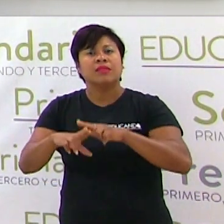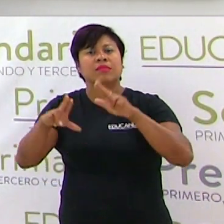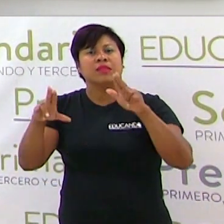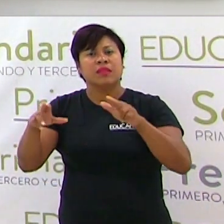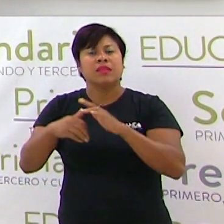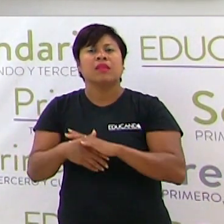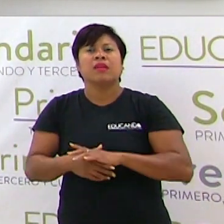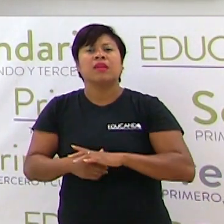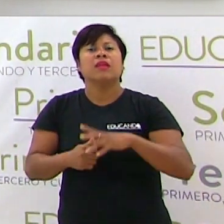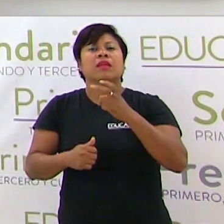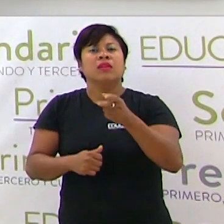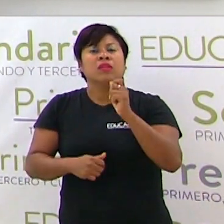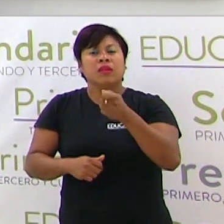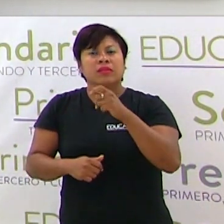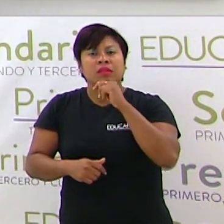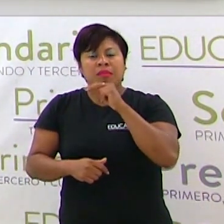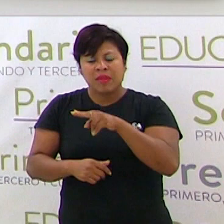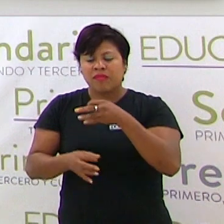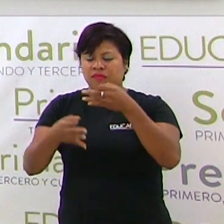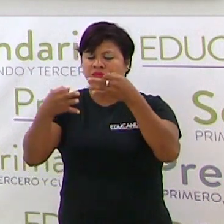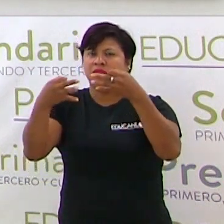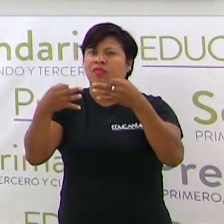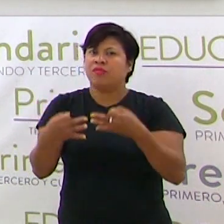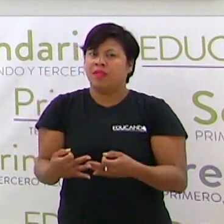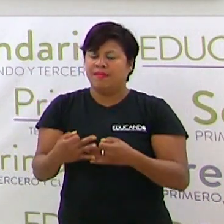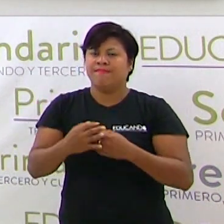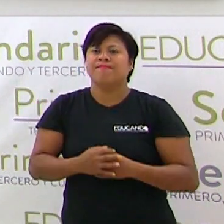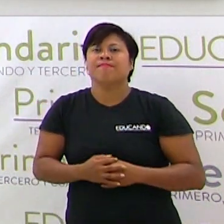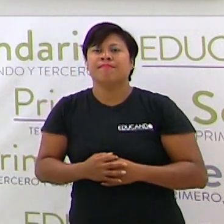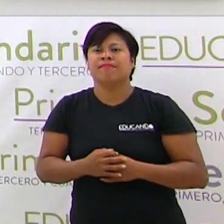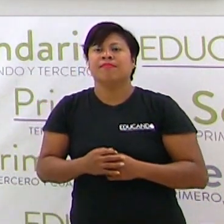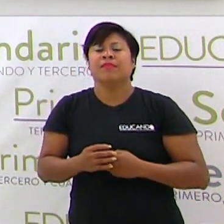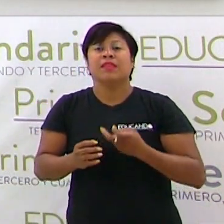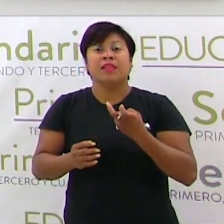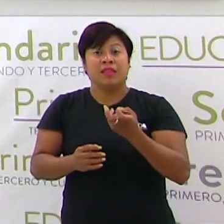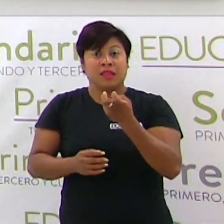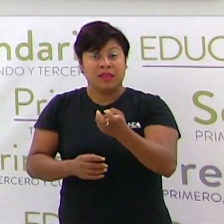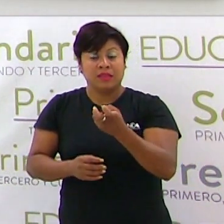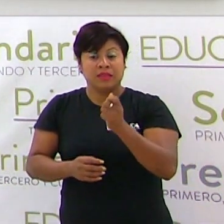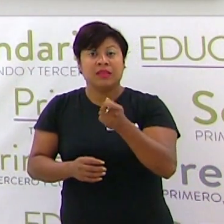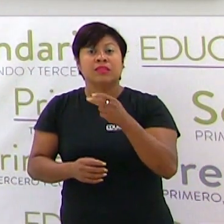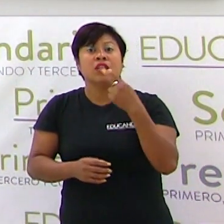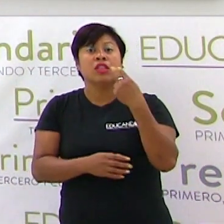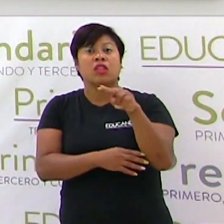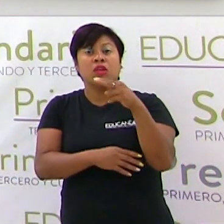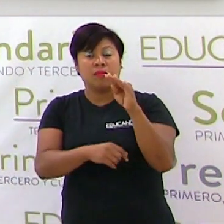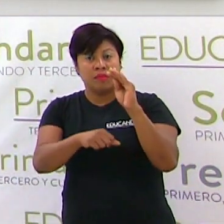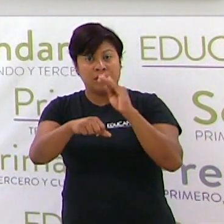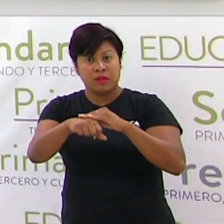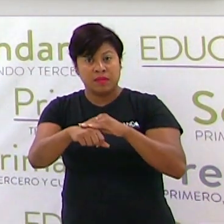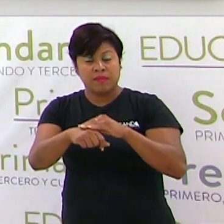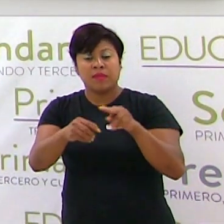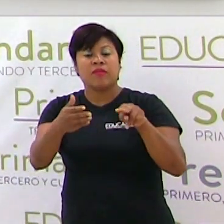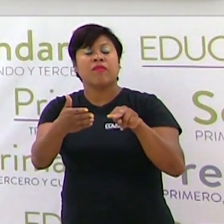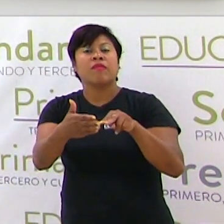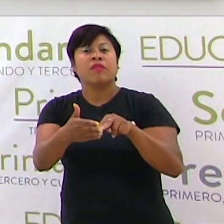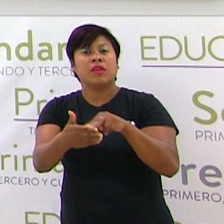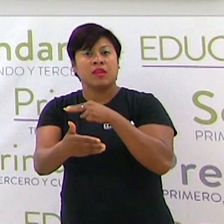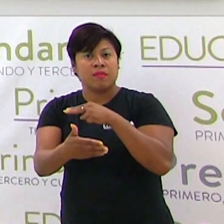también es formal, ¿verdad? Y aquí va el nombre, la